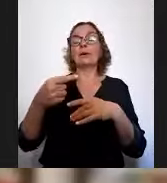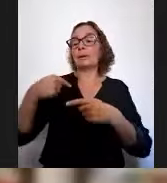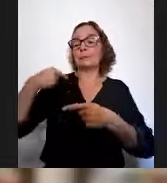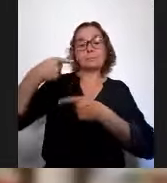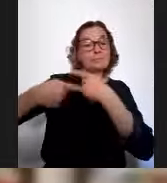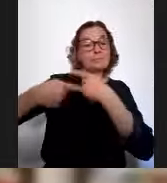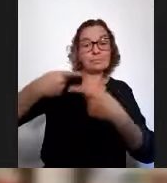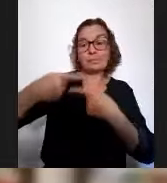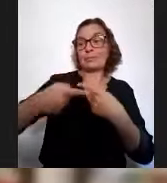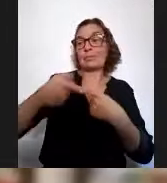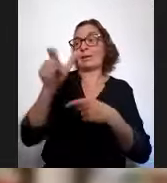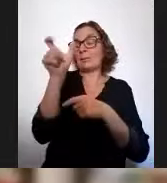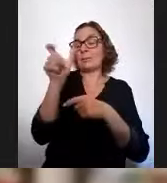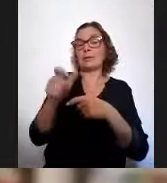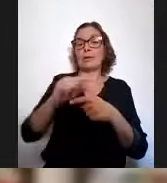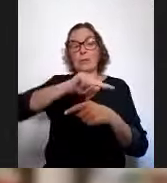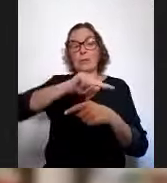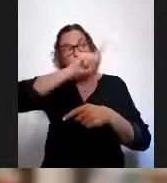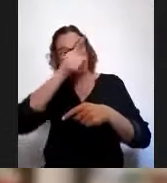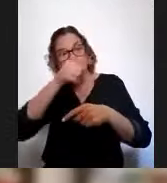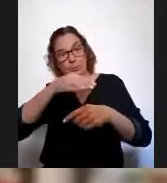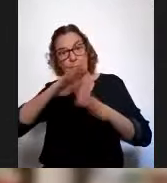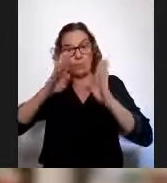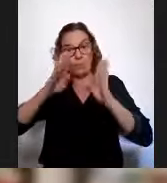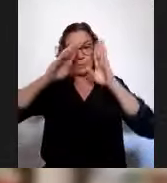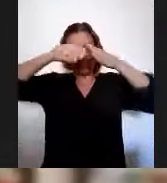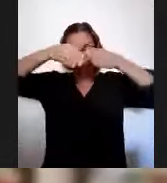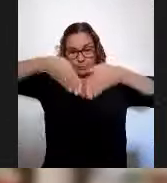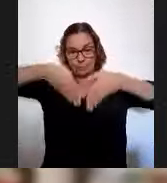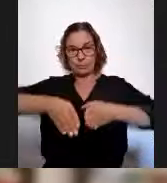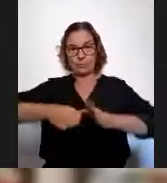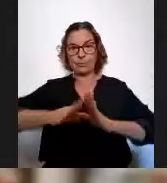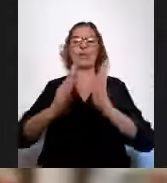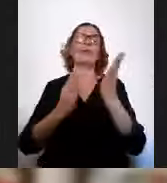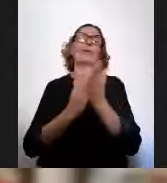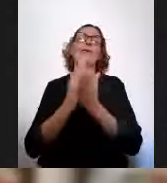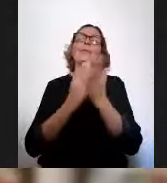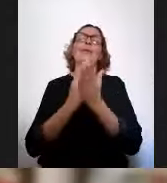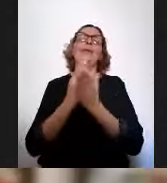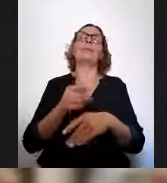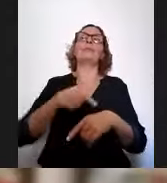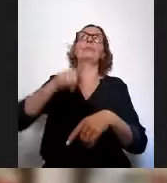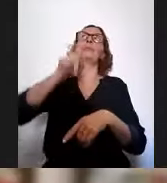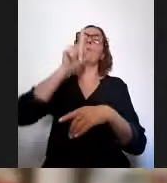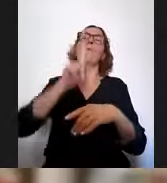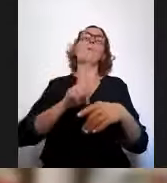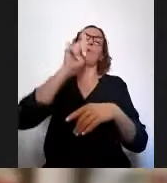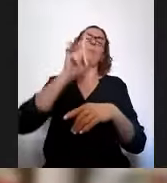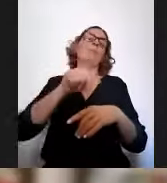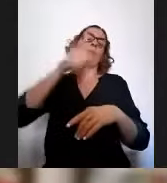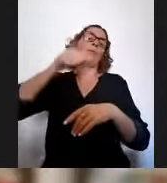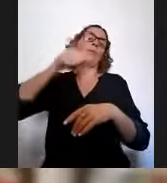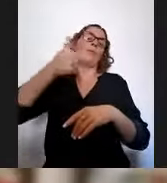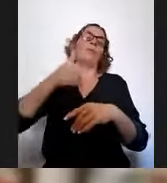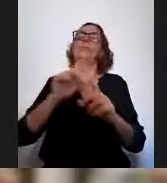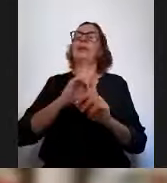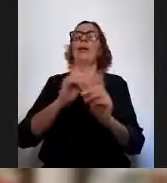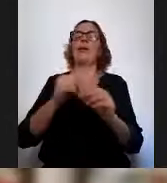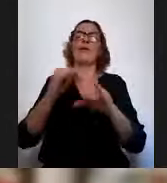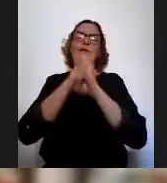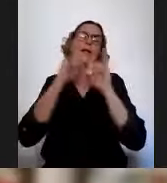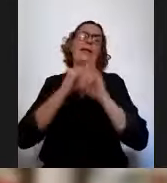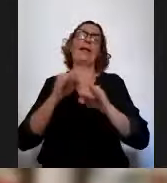es como una montaña rusa, ¿no? No es siempre para arriba, no es siempre pum para arriba, no es siempre felicidad, no es